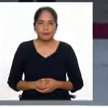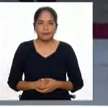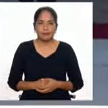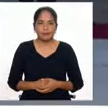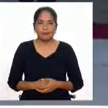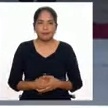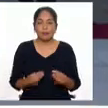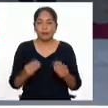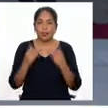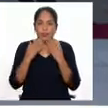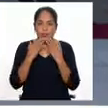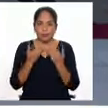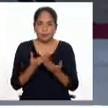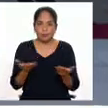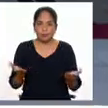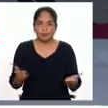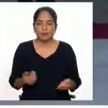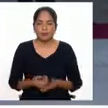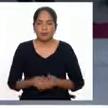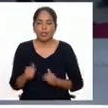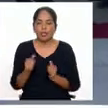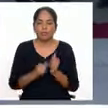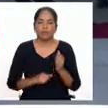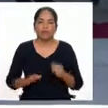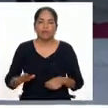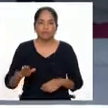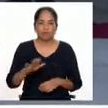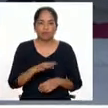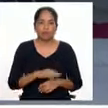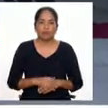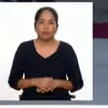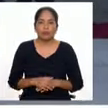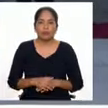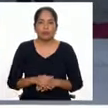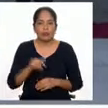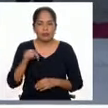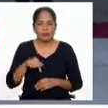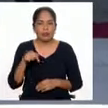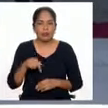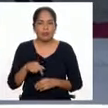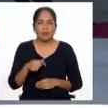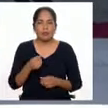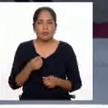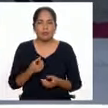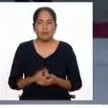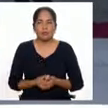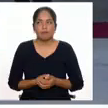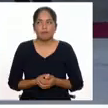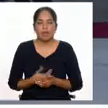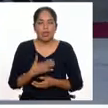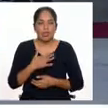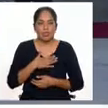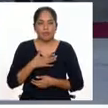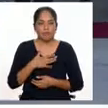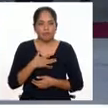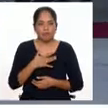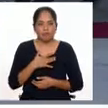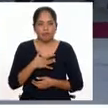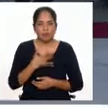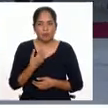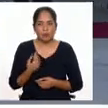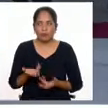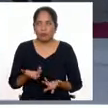Muchas gracias. Hermanos de Atalaya, es para mí un